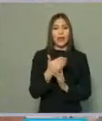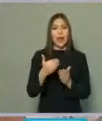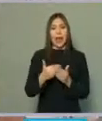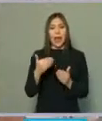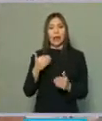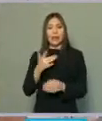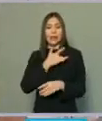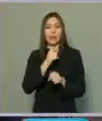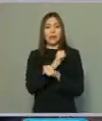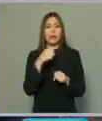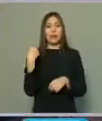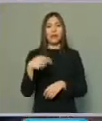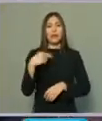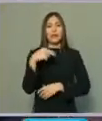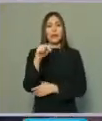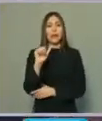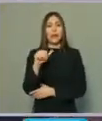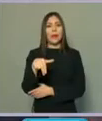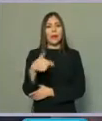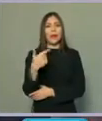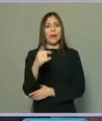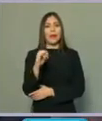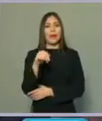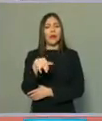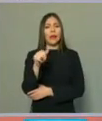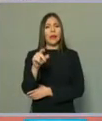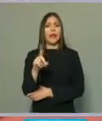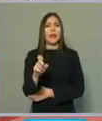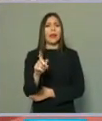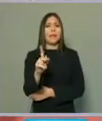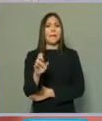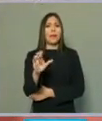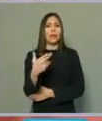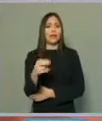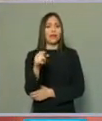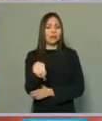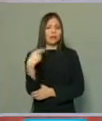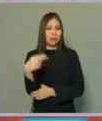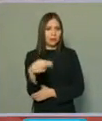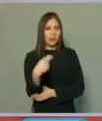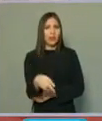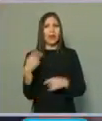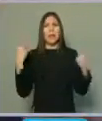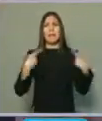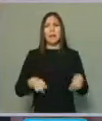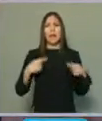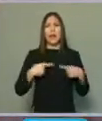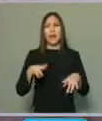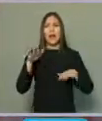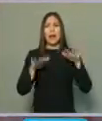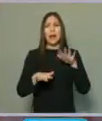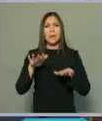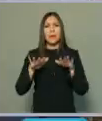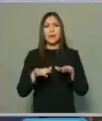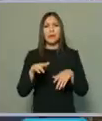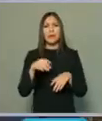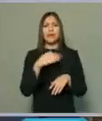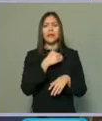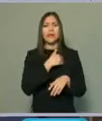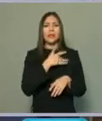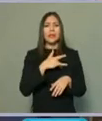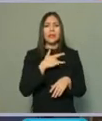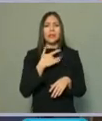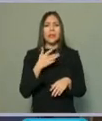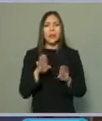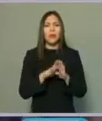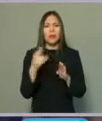¿sí? En el cual se actúa como ante el esfuerzo, el paciente requiere más oxigenación,